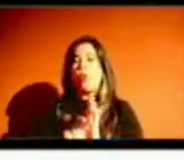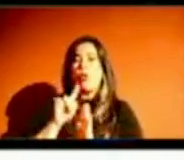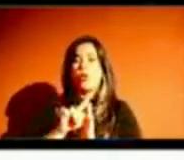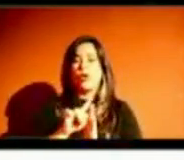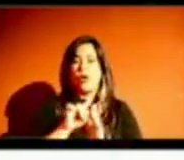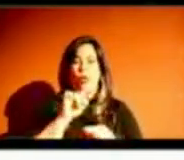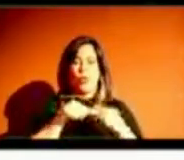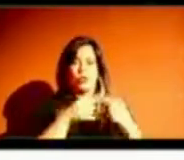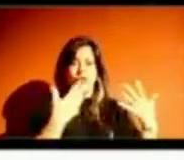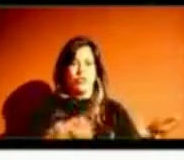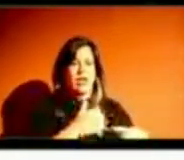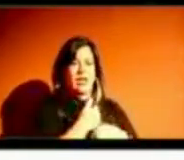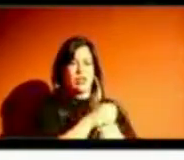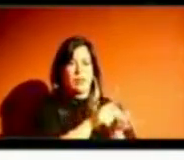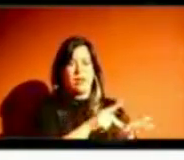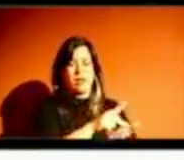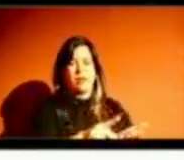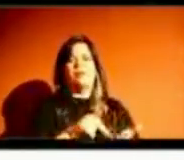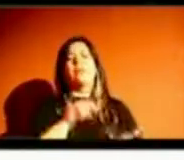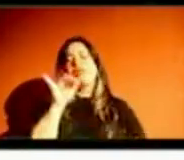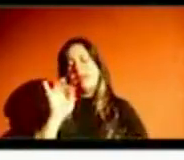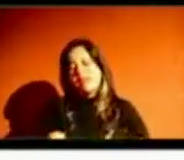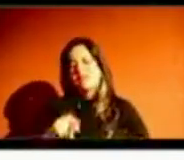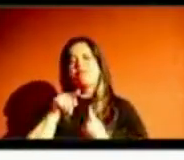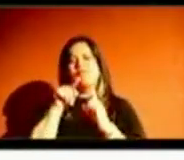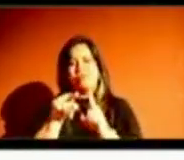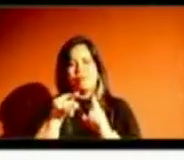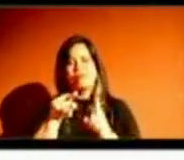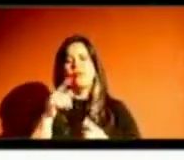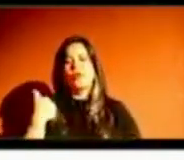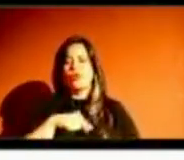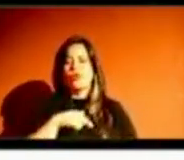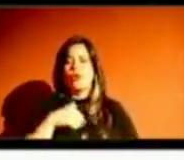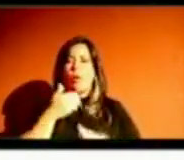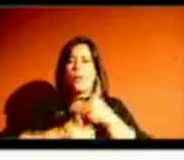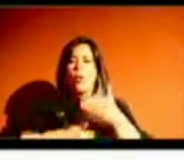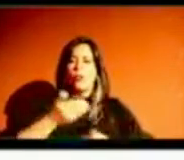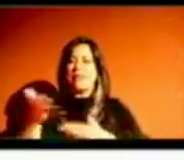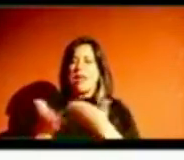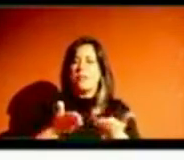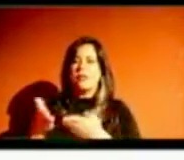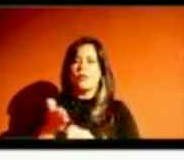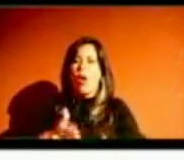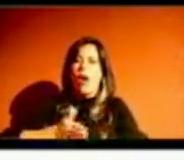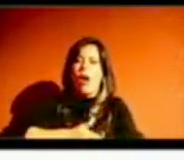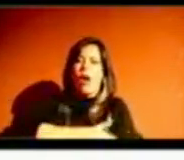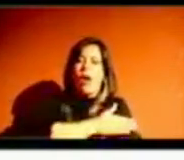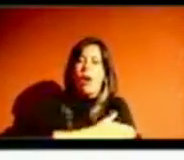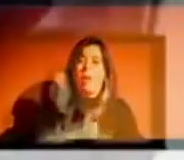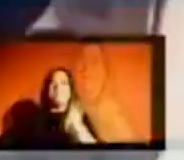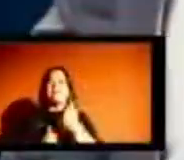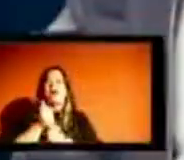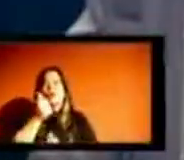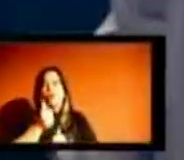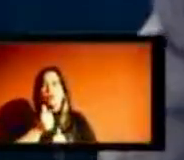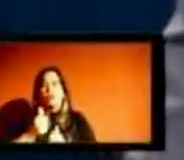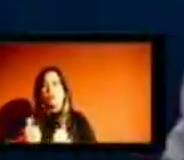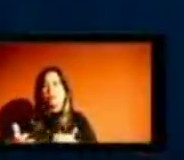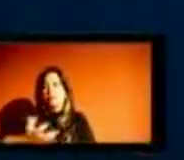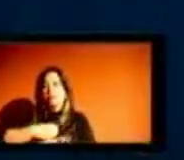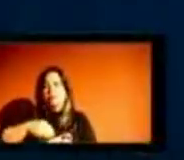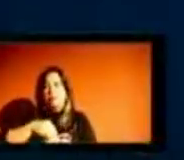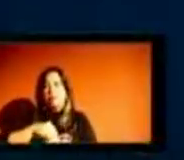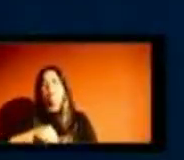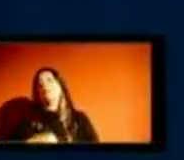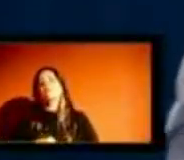radicado la planilla. De eso es lo que estamos hablando hoy. Perfeccionamiento de servicios, mayores recaudos. Esa ha sido nuestra